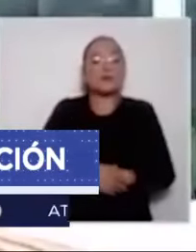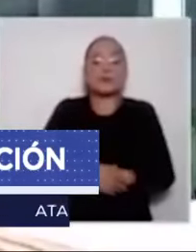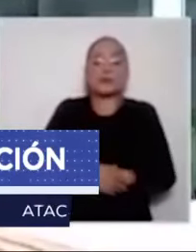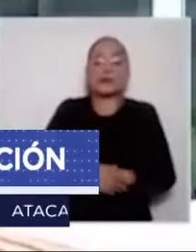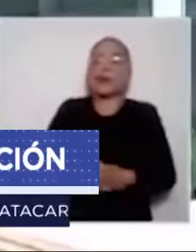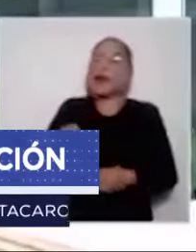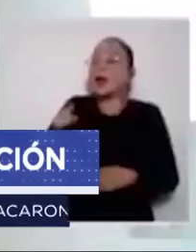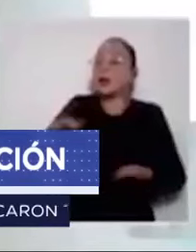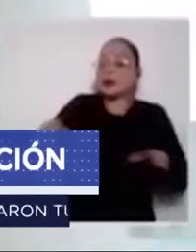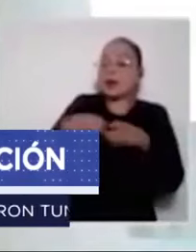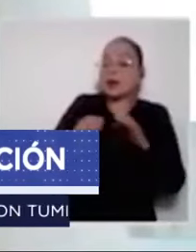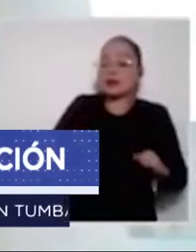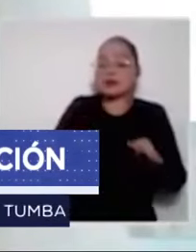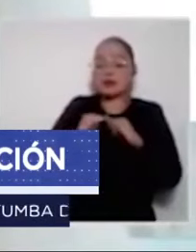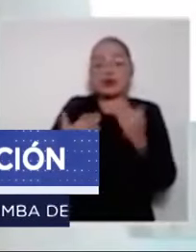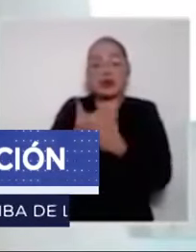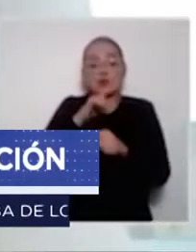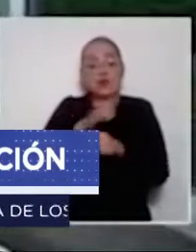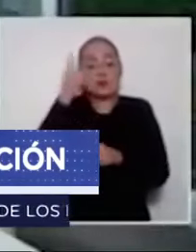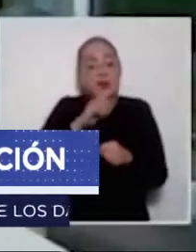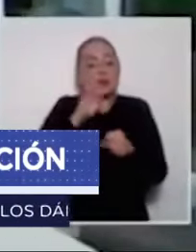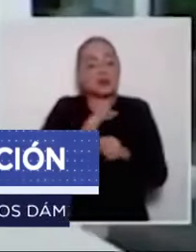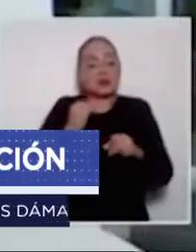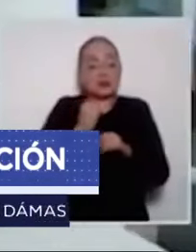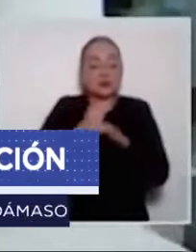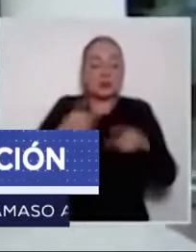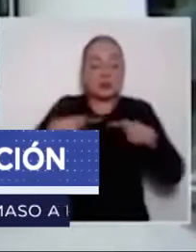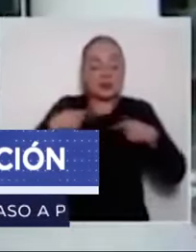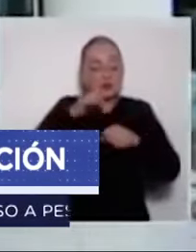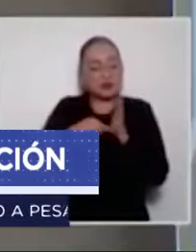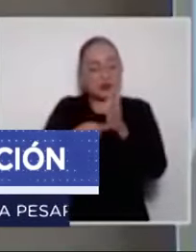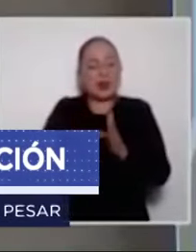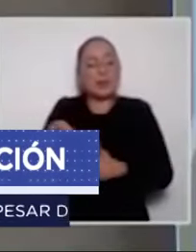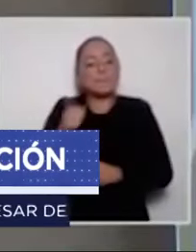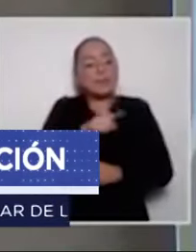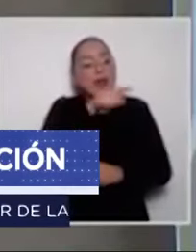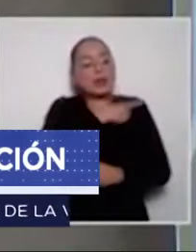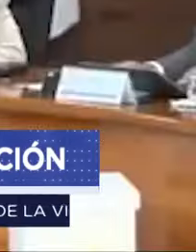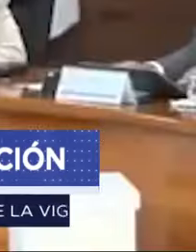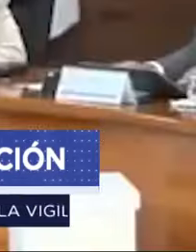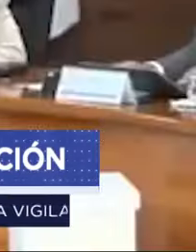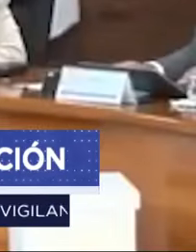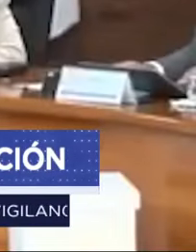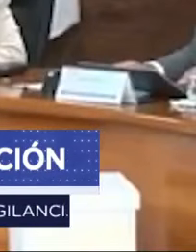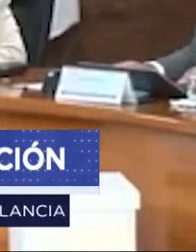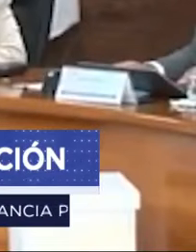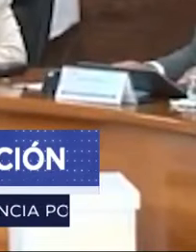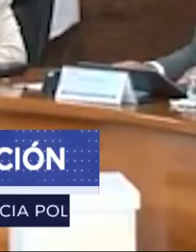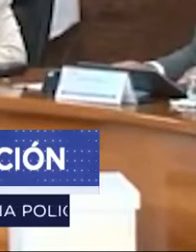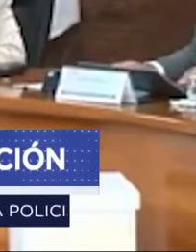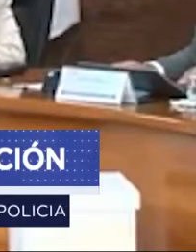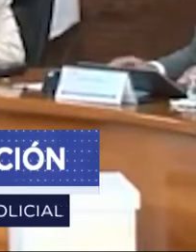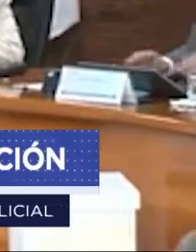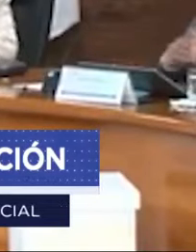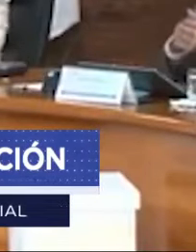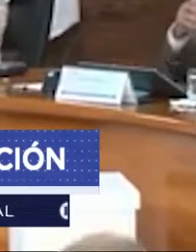la propuesta o el proyecto de dictamen que avala prácticamente sus términos de la iniciativa del presidente de la República que envió el pasado